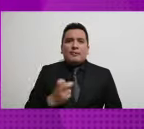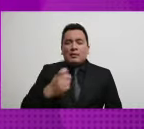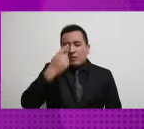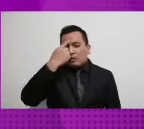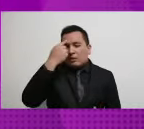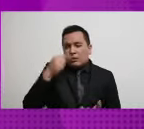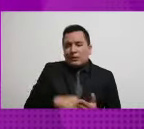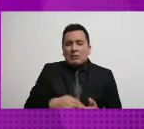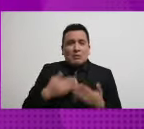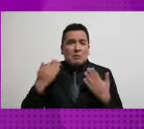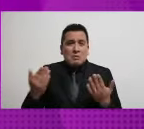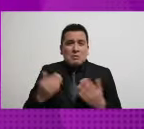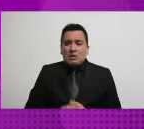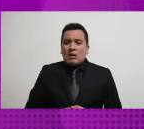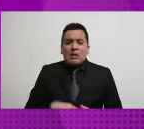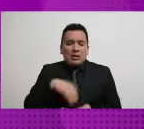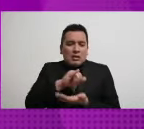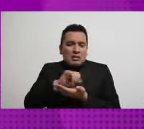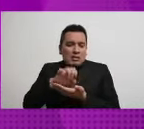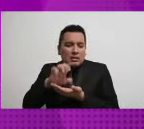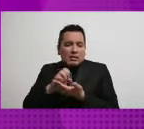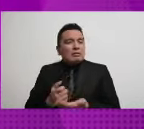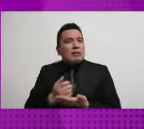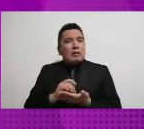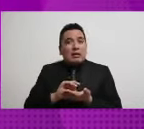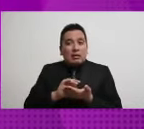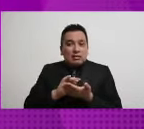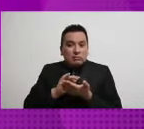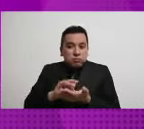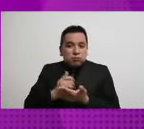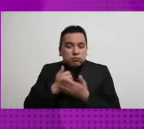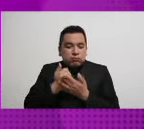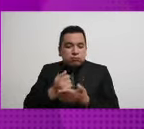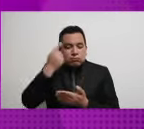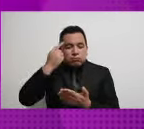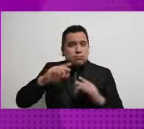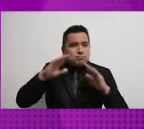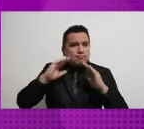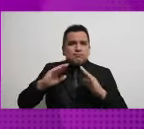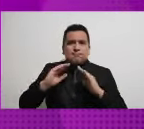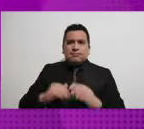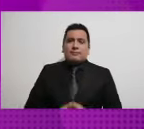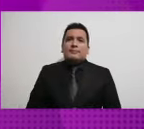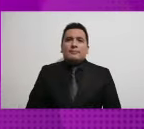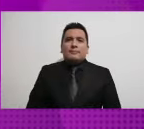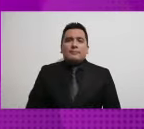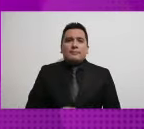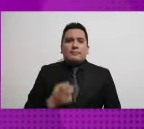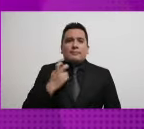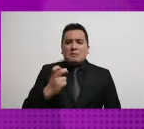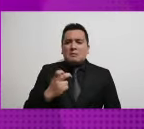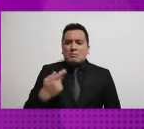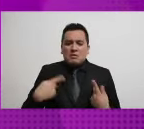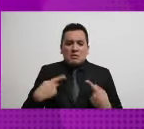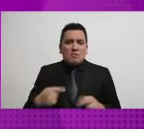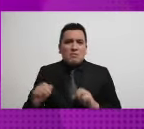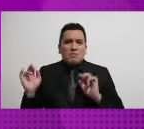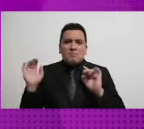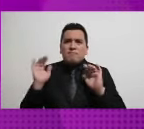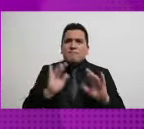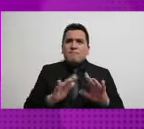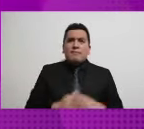que el Instituto Electoral coadyuvará para dar estas capacitaciones y generar así la